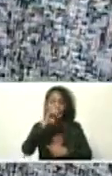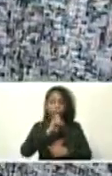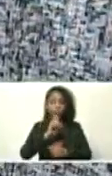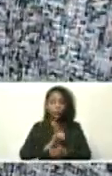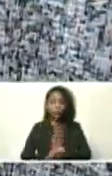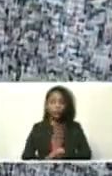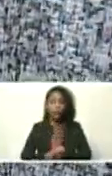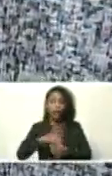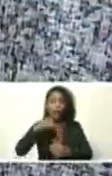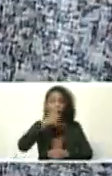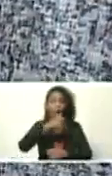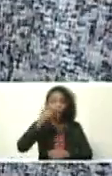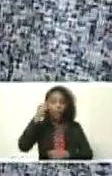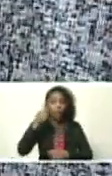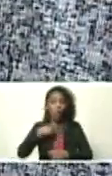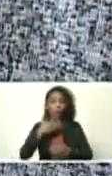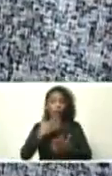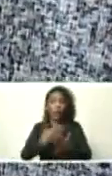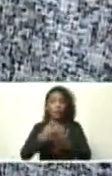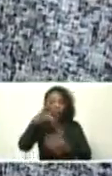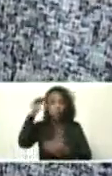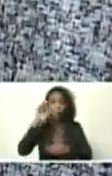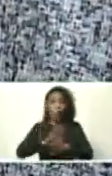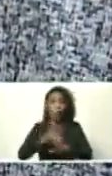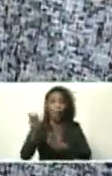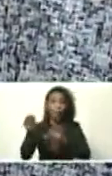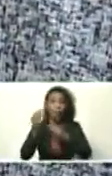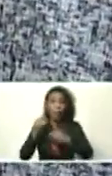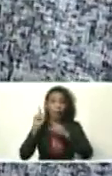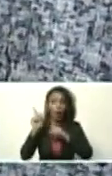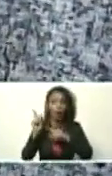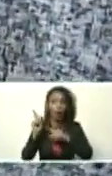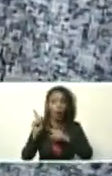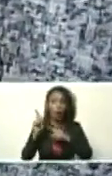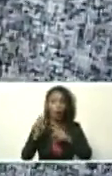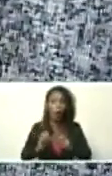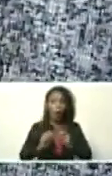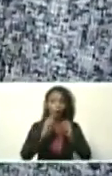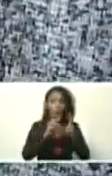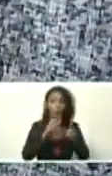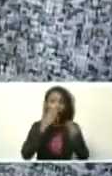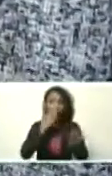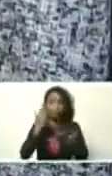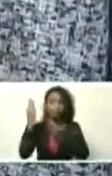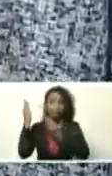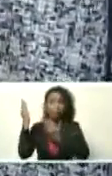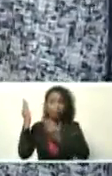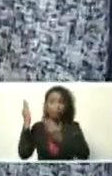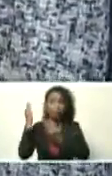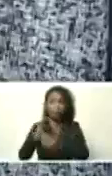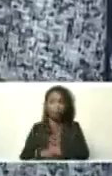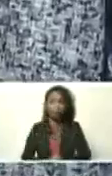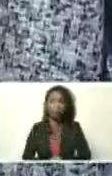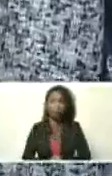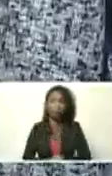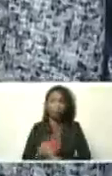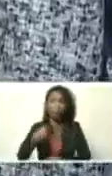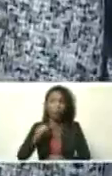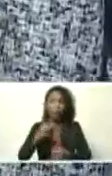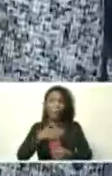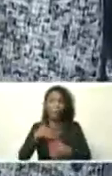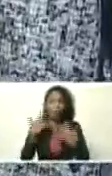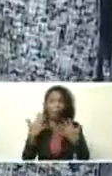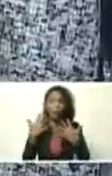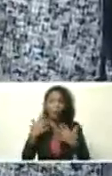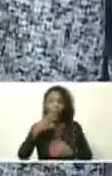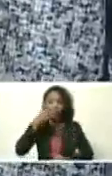y cada día pues les doy gracias a Dios porque me dio todo lo que, o sea, todo lo que tengo en mis manos. Y de